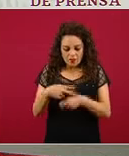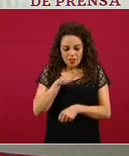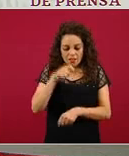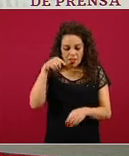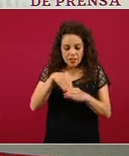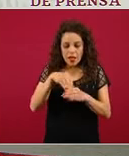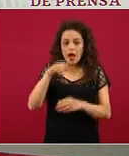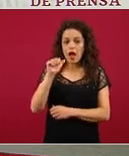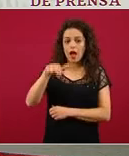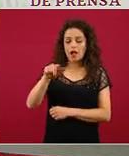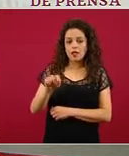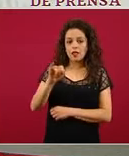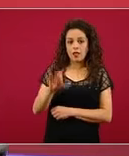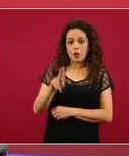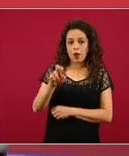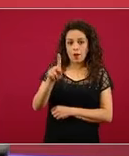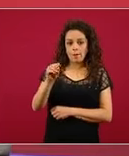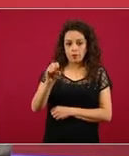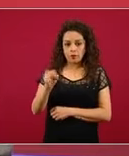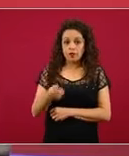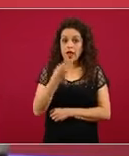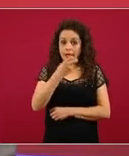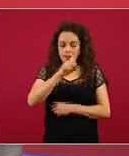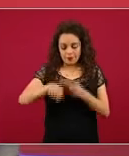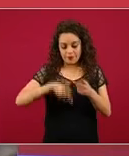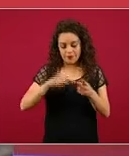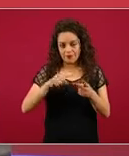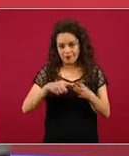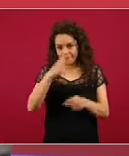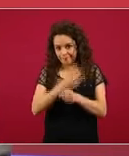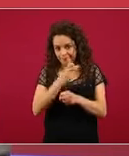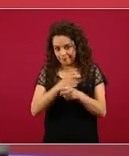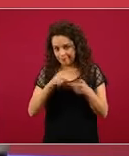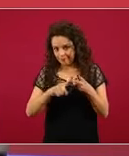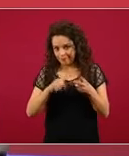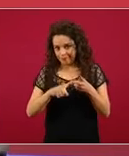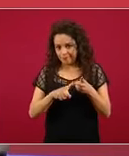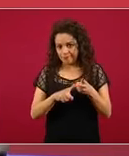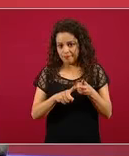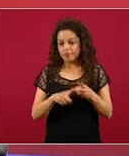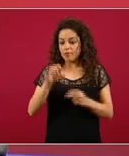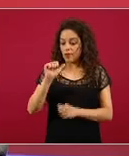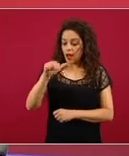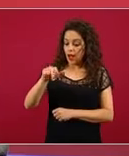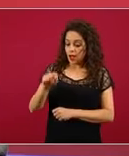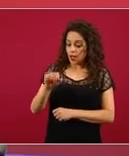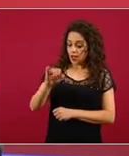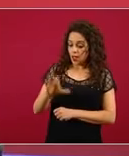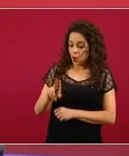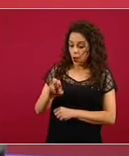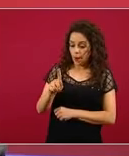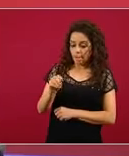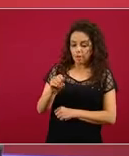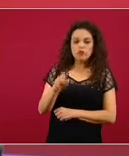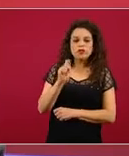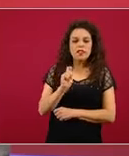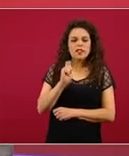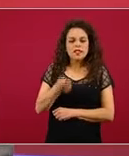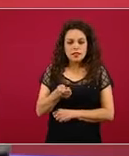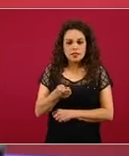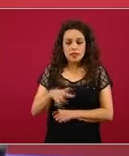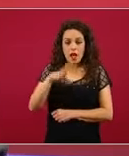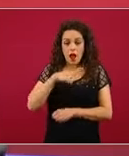es el segundo componente de la respuesta inmune, en términos muy básicos. Los anticuerpos son sustancias que están